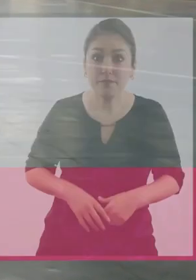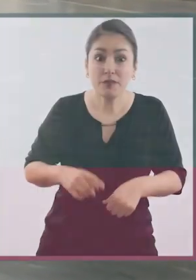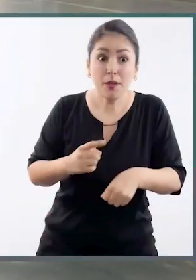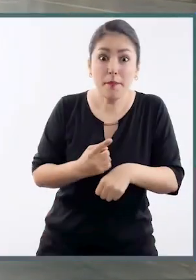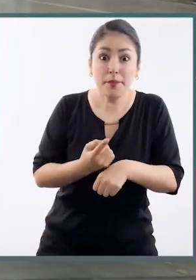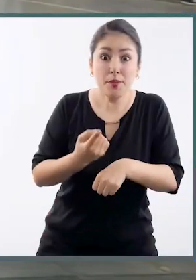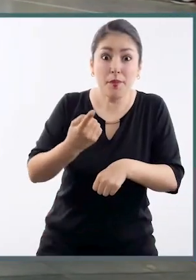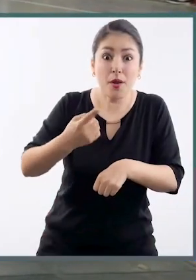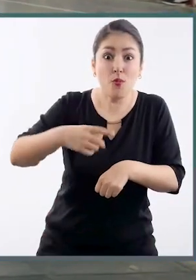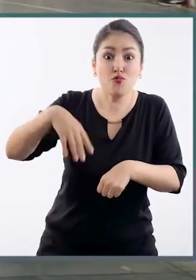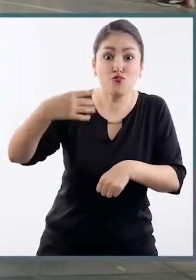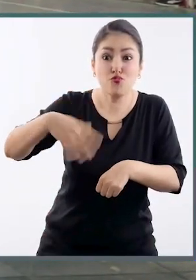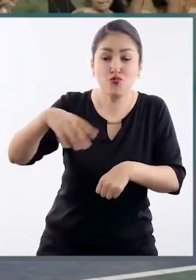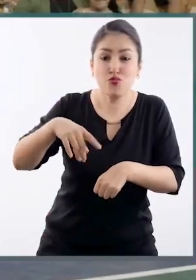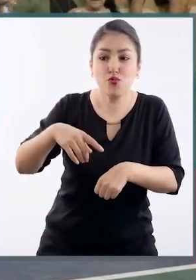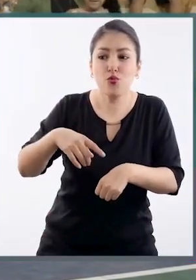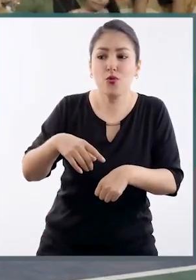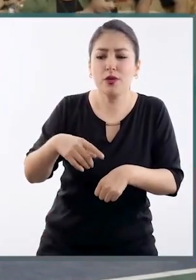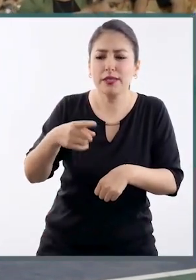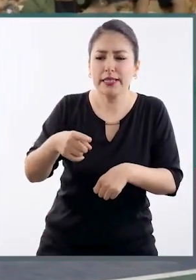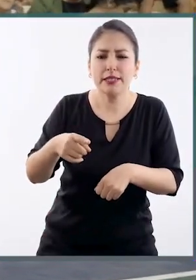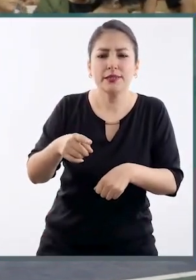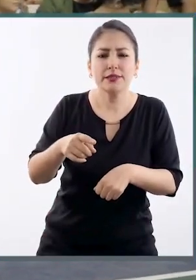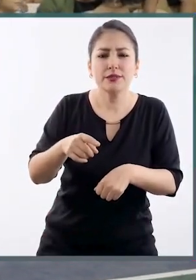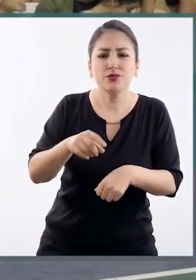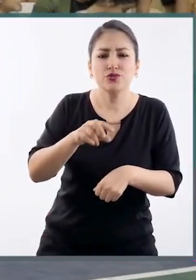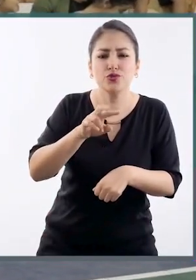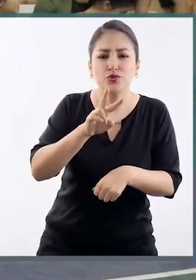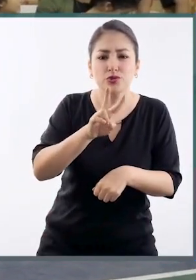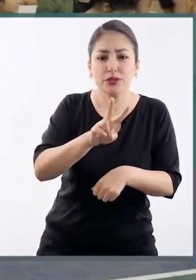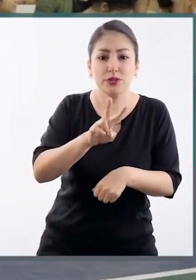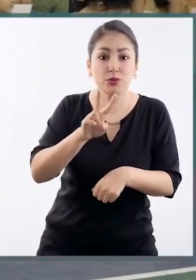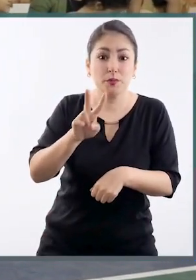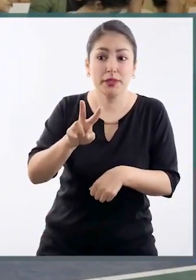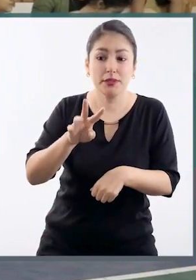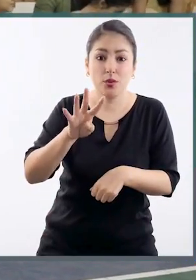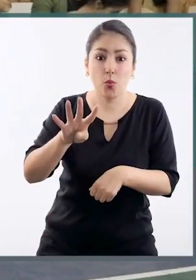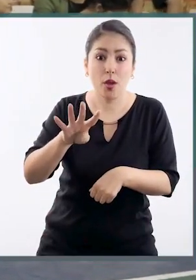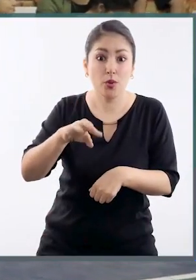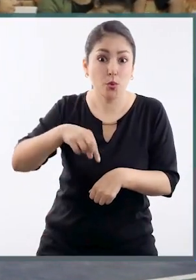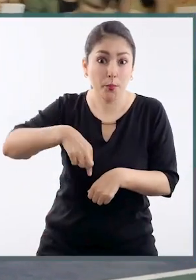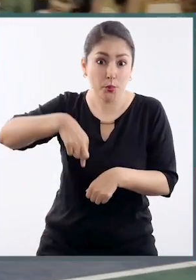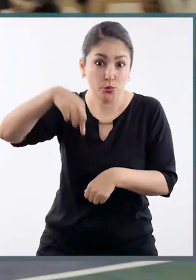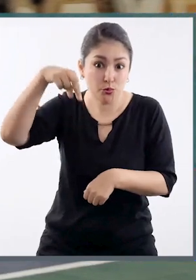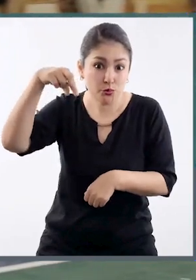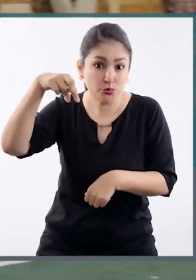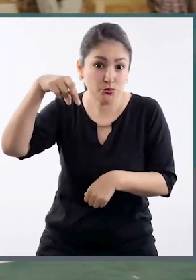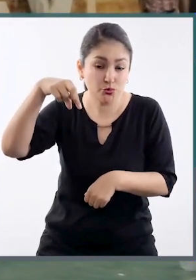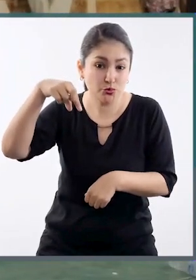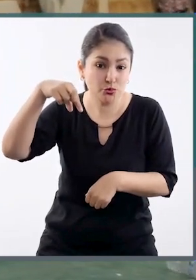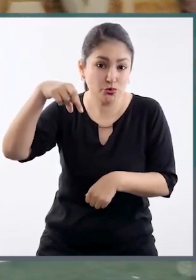Primer puesto, categoría A, con 224 puntos.